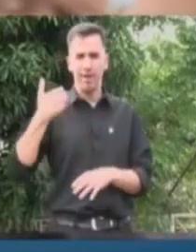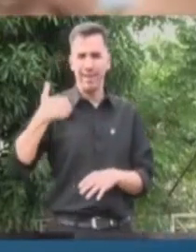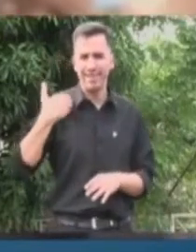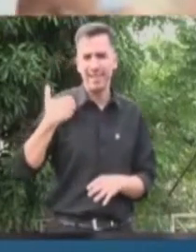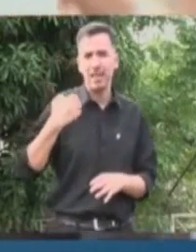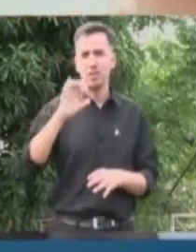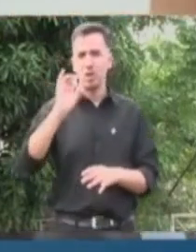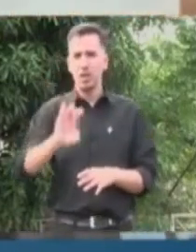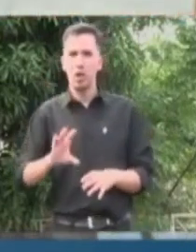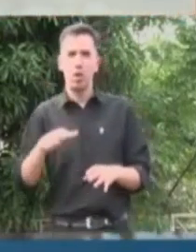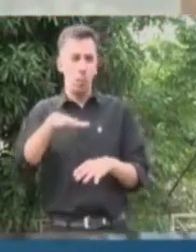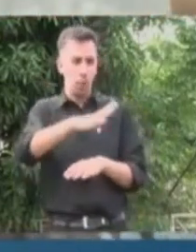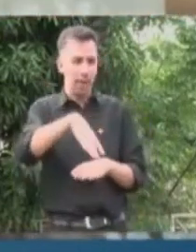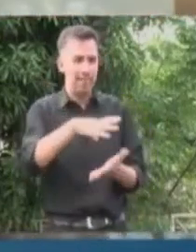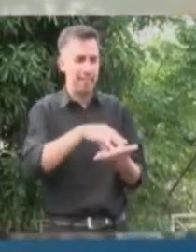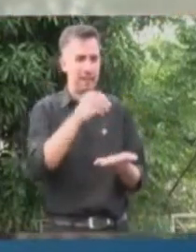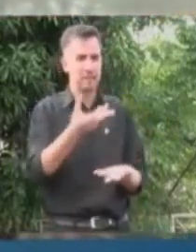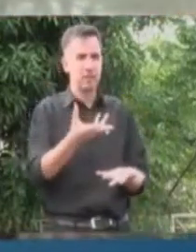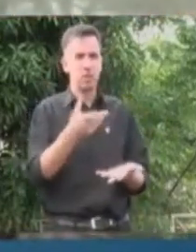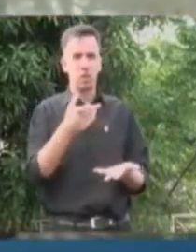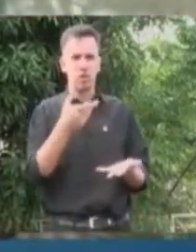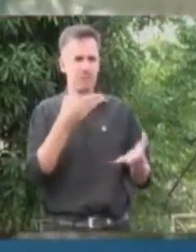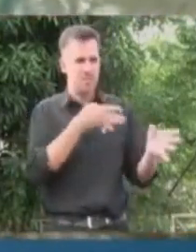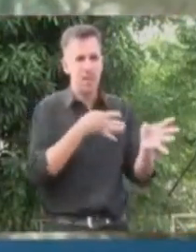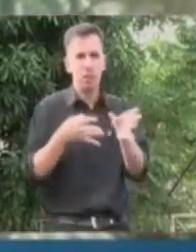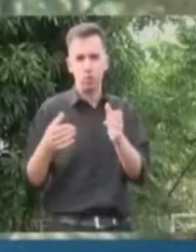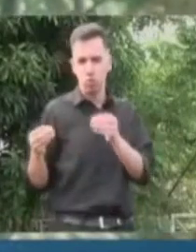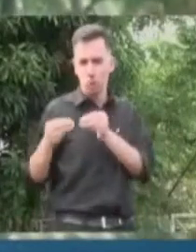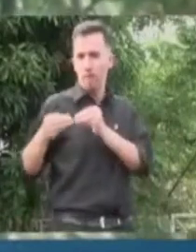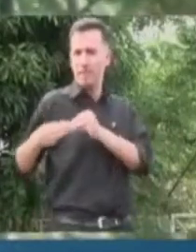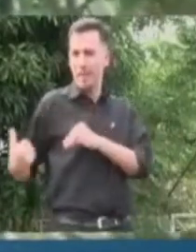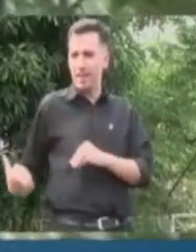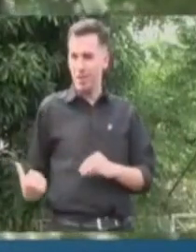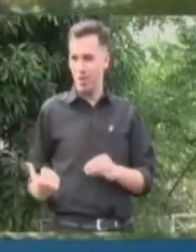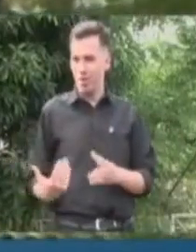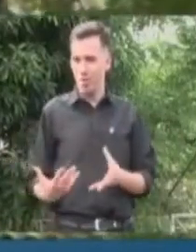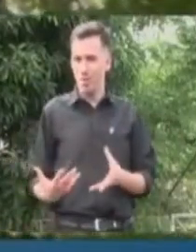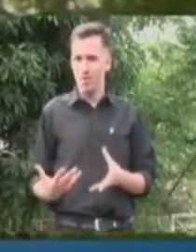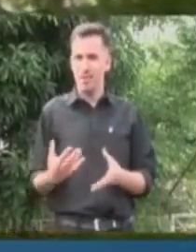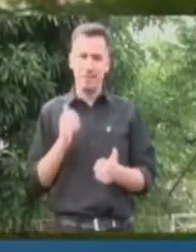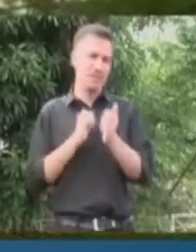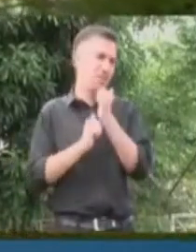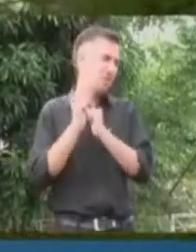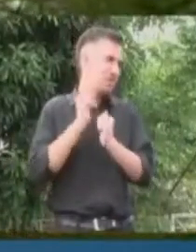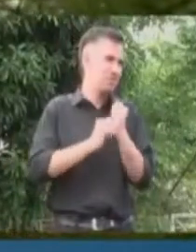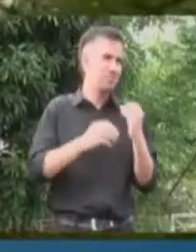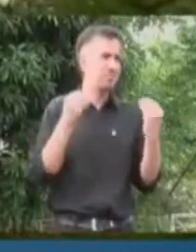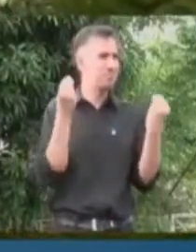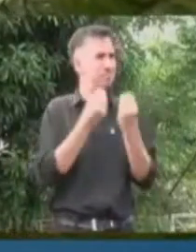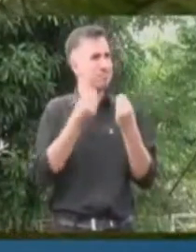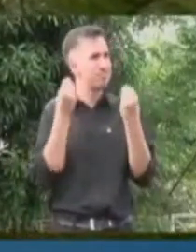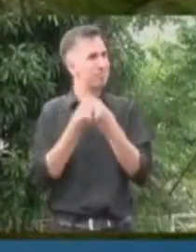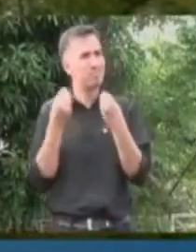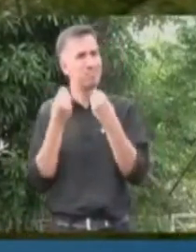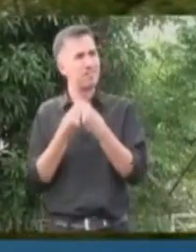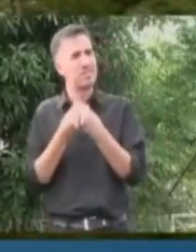no solamente pelea por su territorio, pelea por su camarada. Historias hay muchísimas. Me viene a la